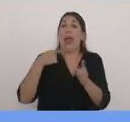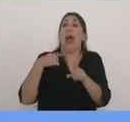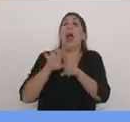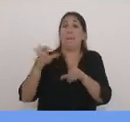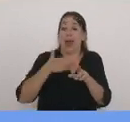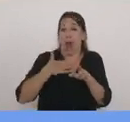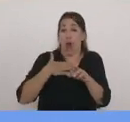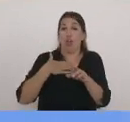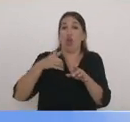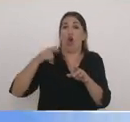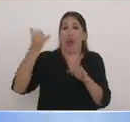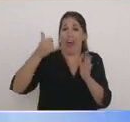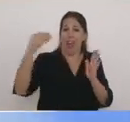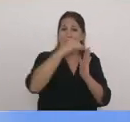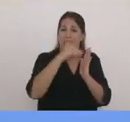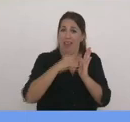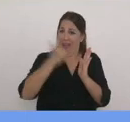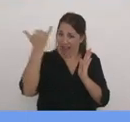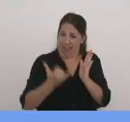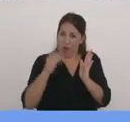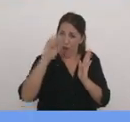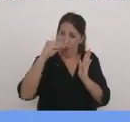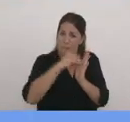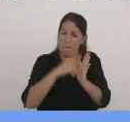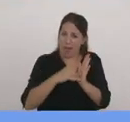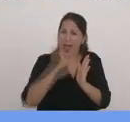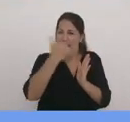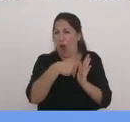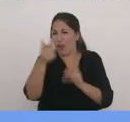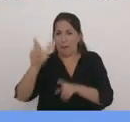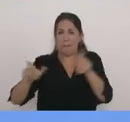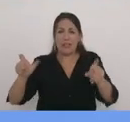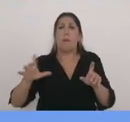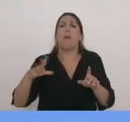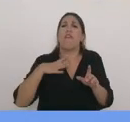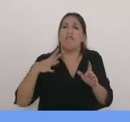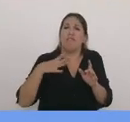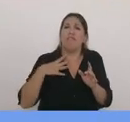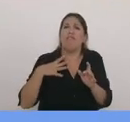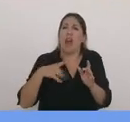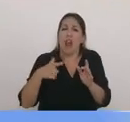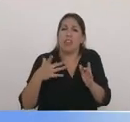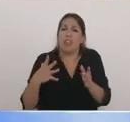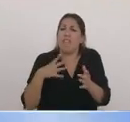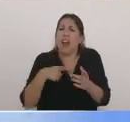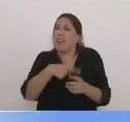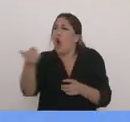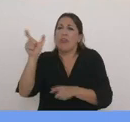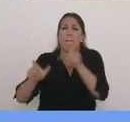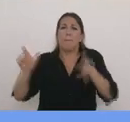y hay otras personas, pero hay un montón que no están en el nunca más